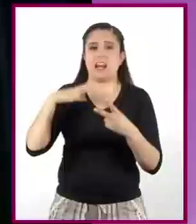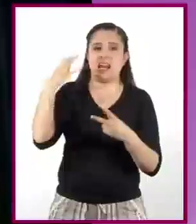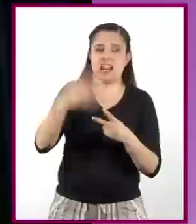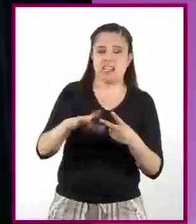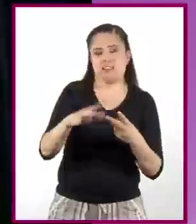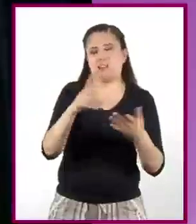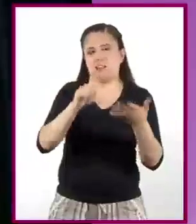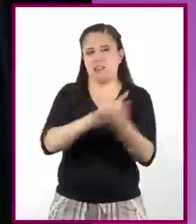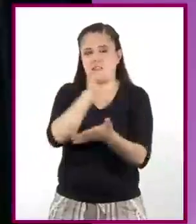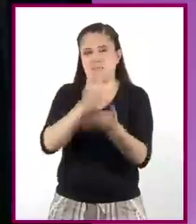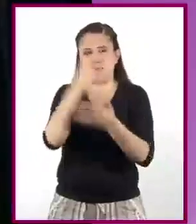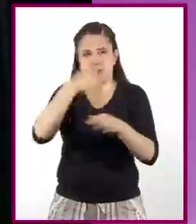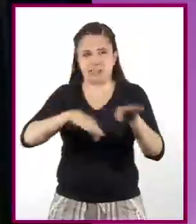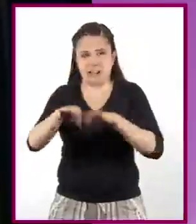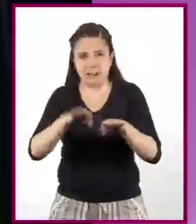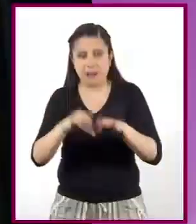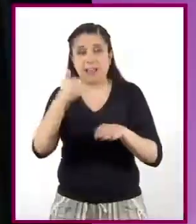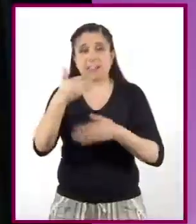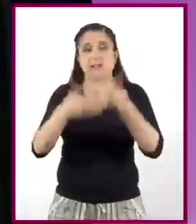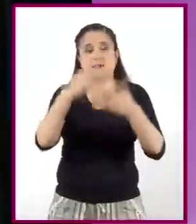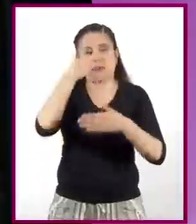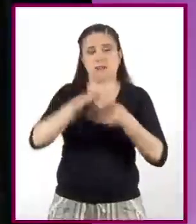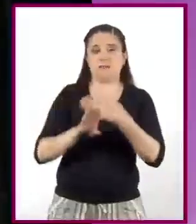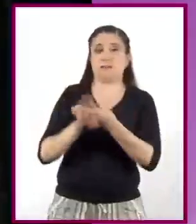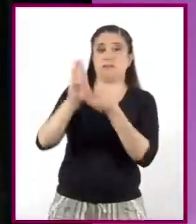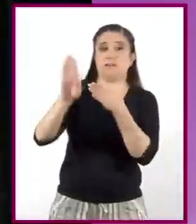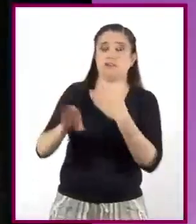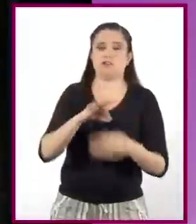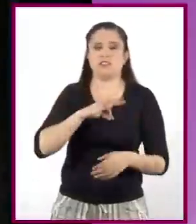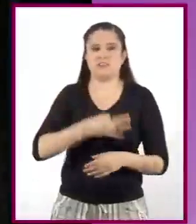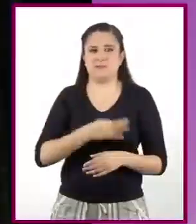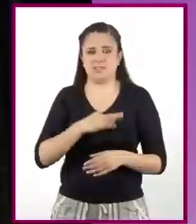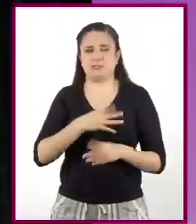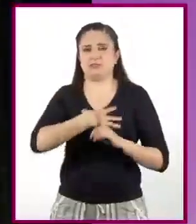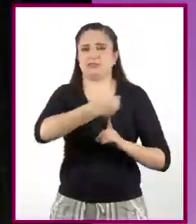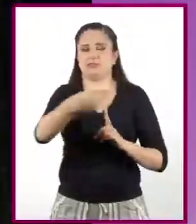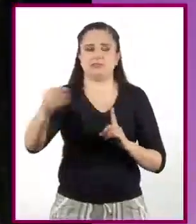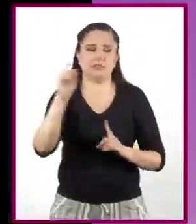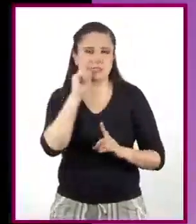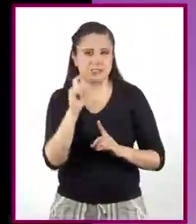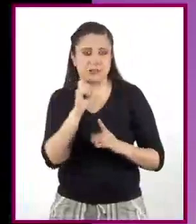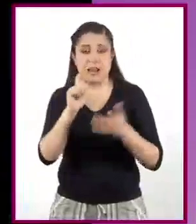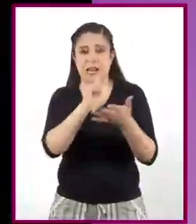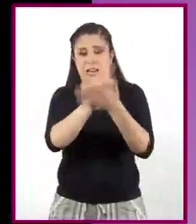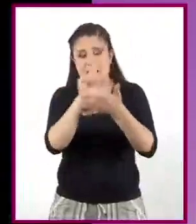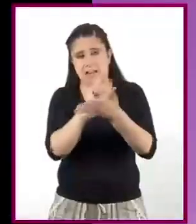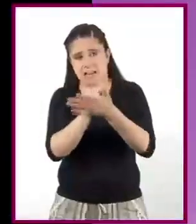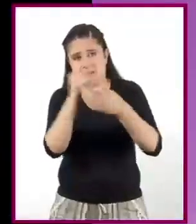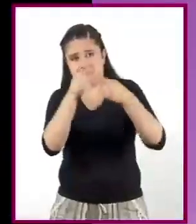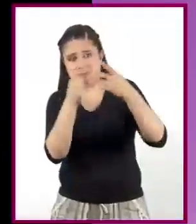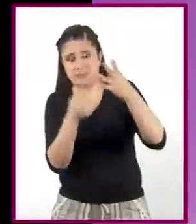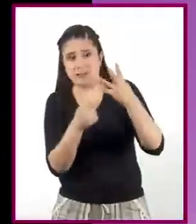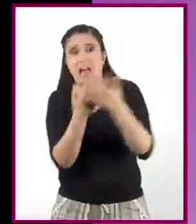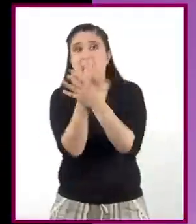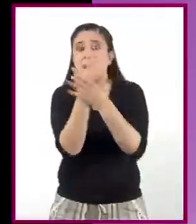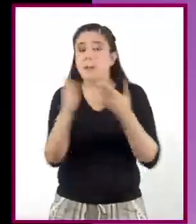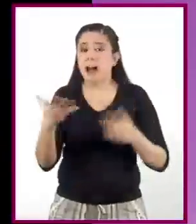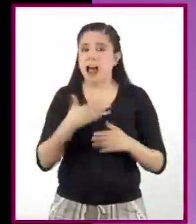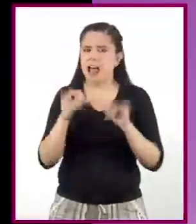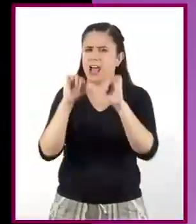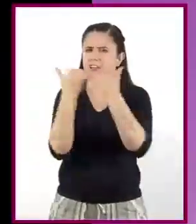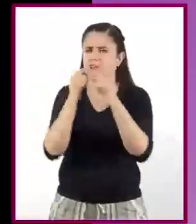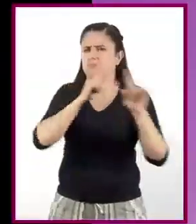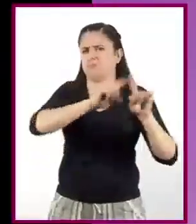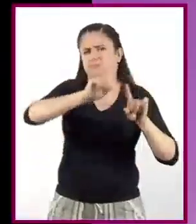y la norma oficial mexicana para la prevención y control de las infecciones de transmisión sexual. Además, existen diversas